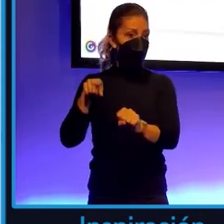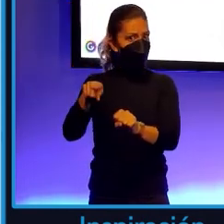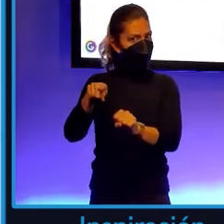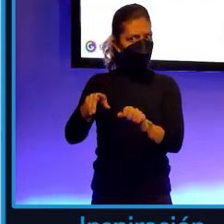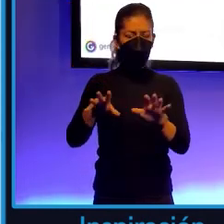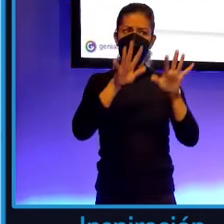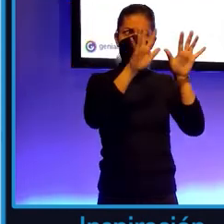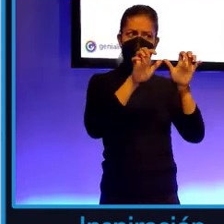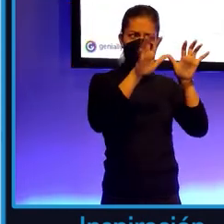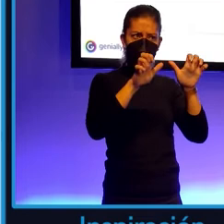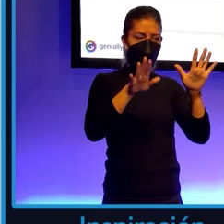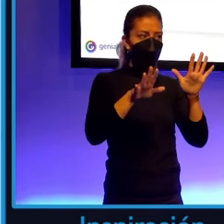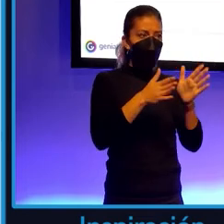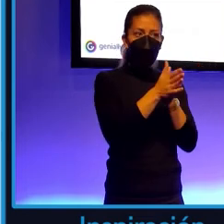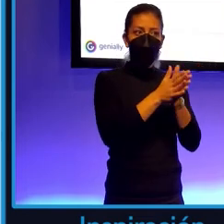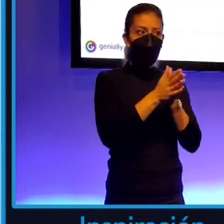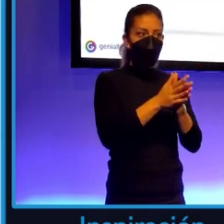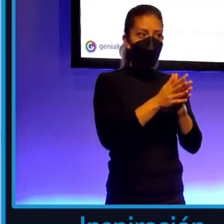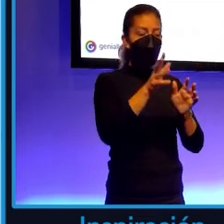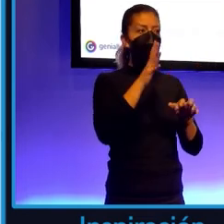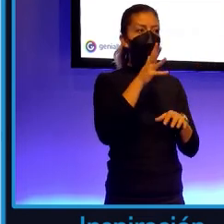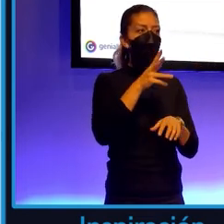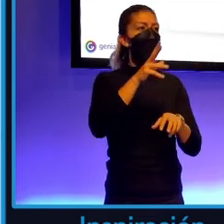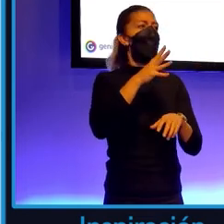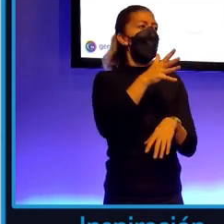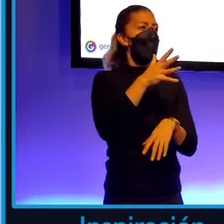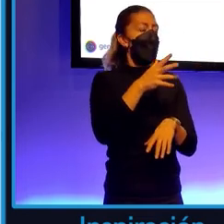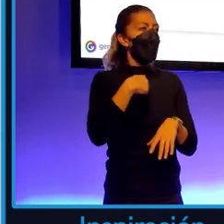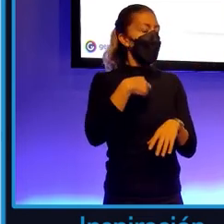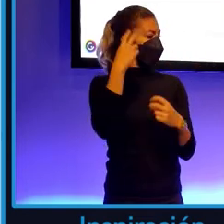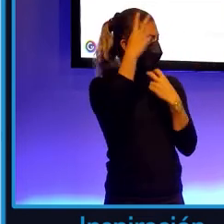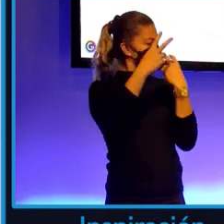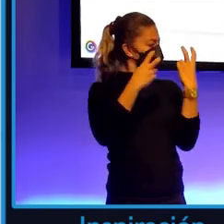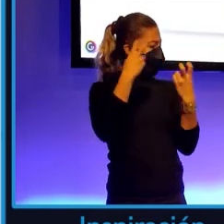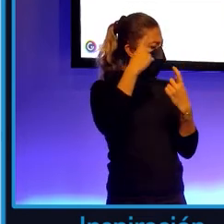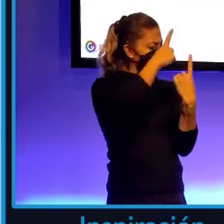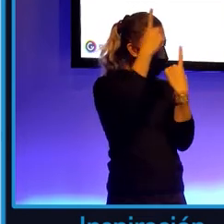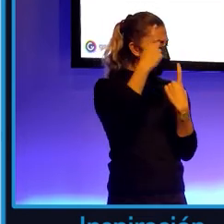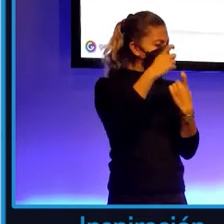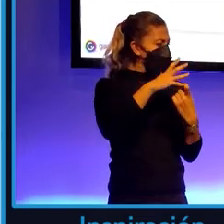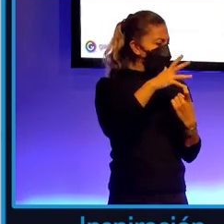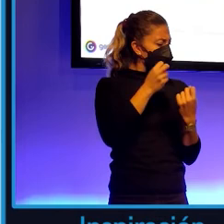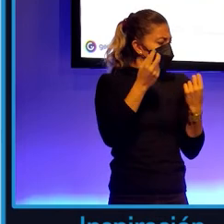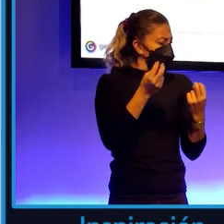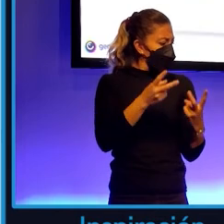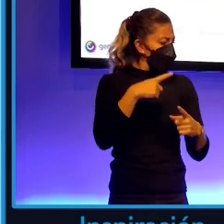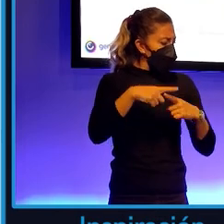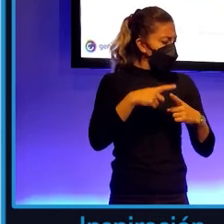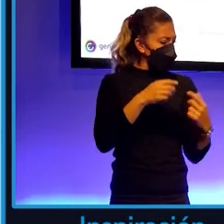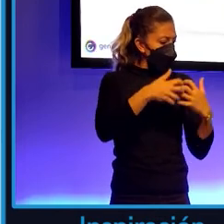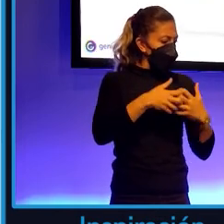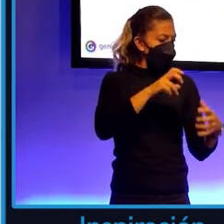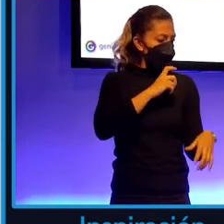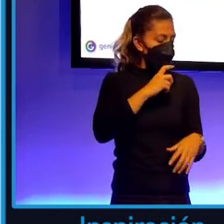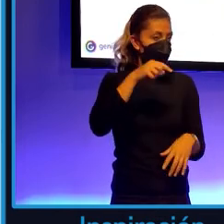aprender para que incluso para darle respuesta a esa pregunta el por qué suceden esas cosas lo que podemos denominar el alfabetismo funcional o lo que